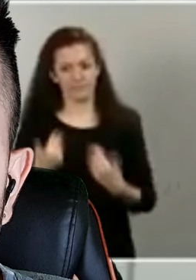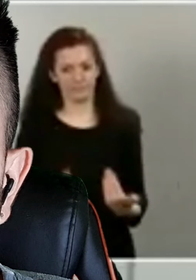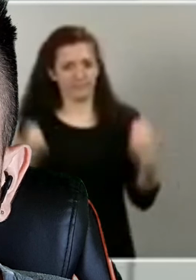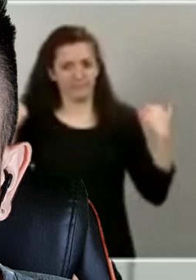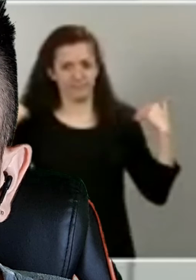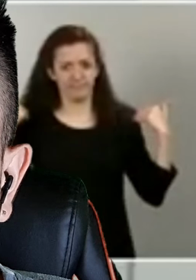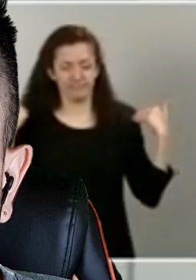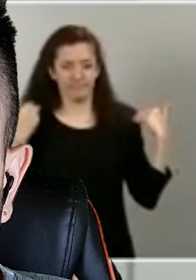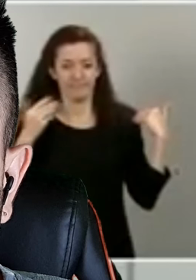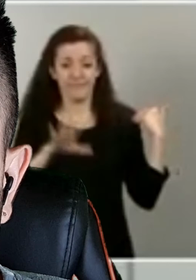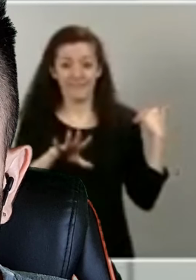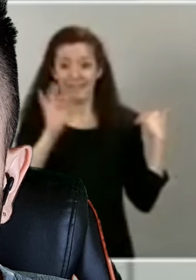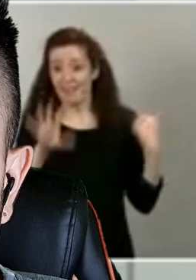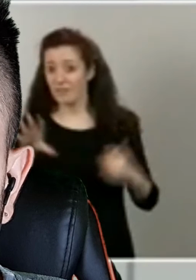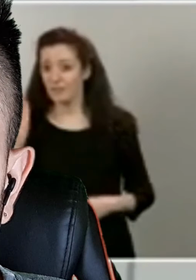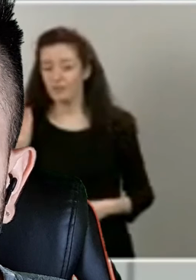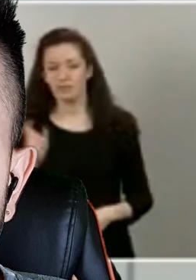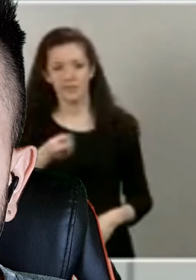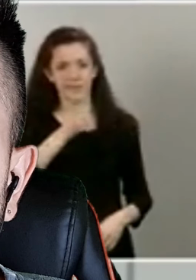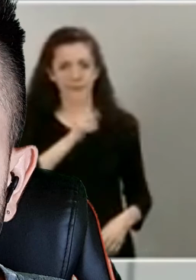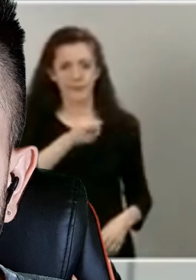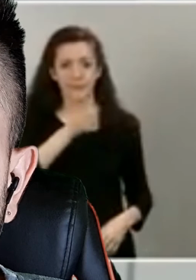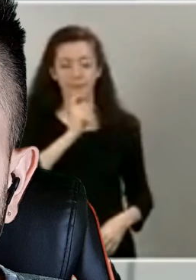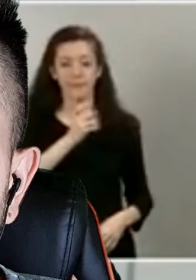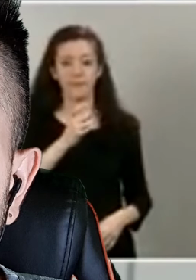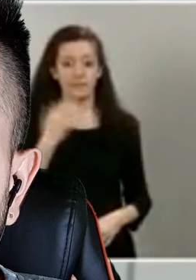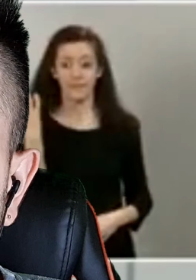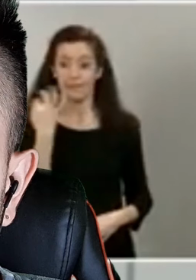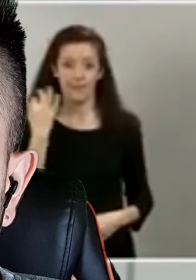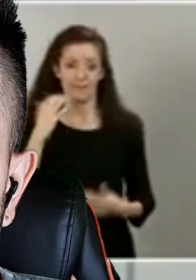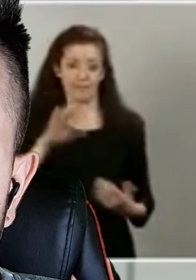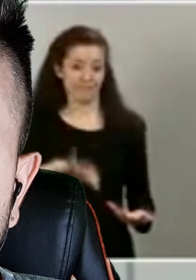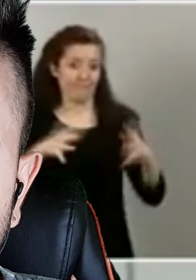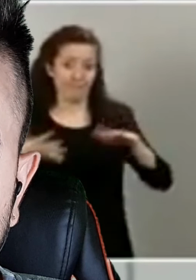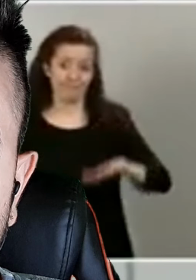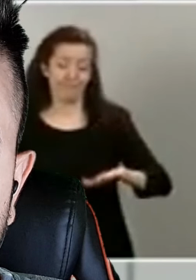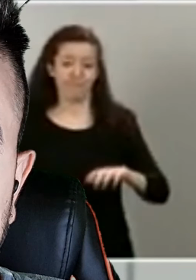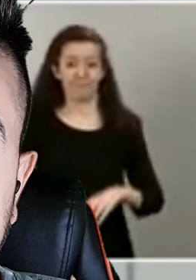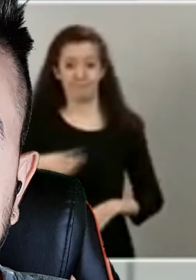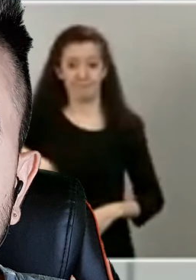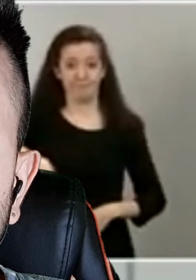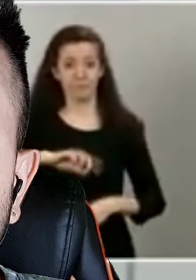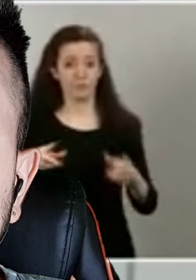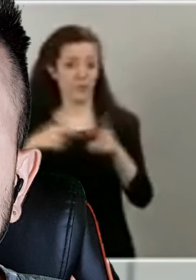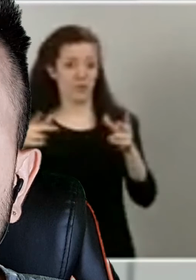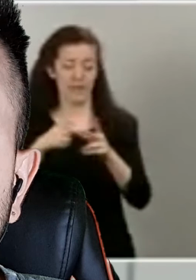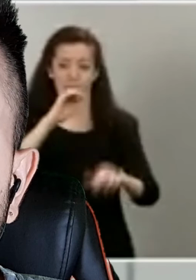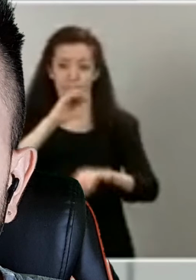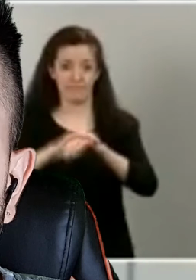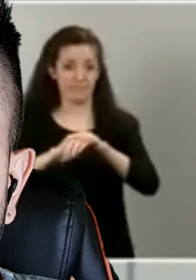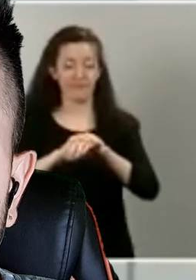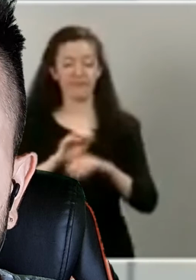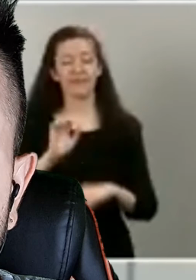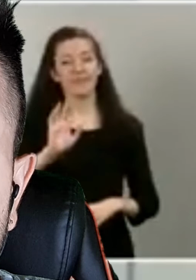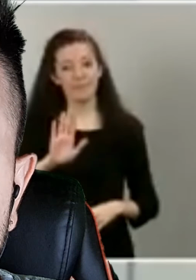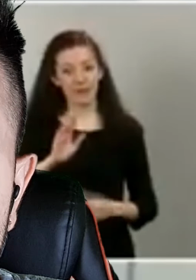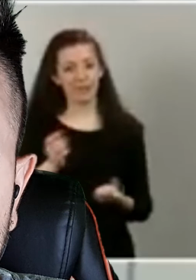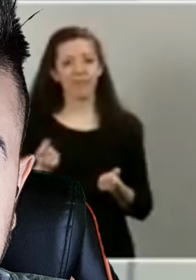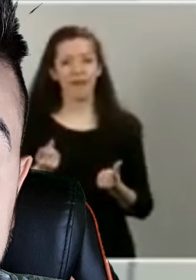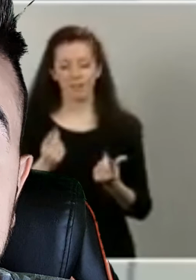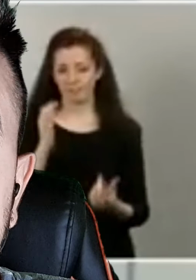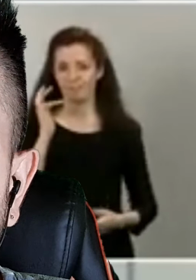o en el contrato de alquiler y si yo me había quedado en este y si mi pareja actual pues cuánto cobraba y si la habían despedido había estado